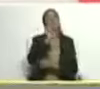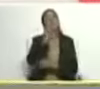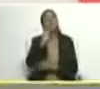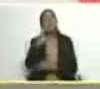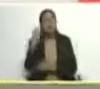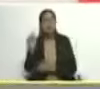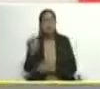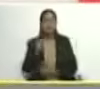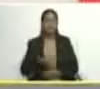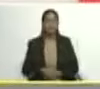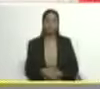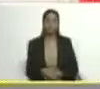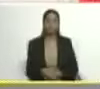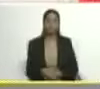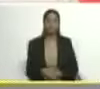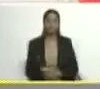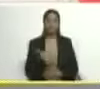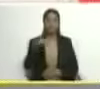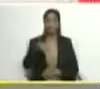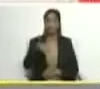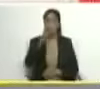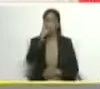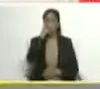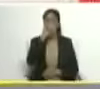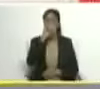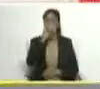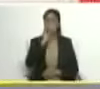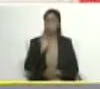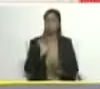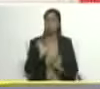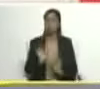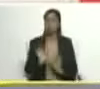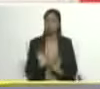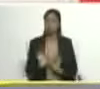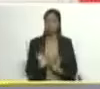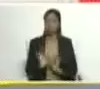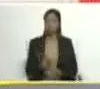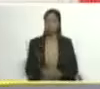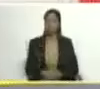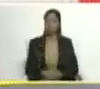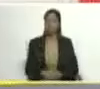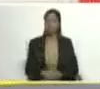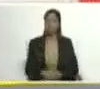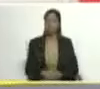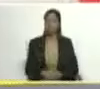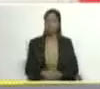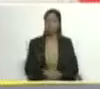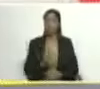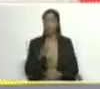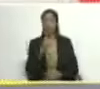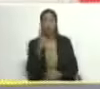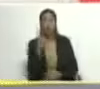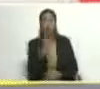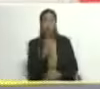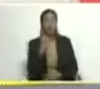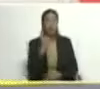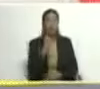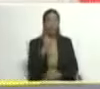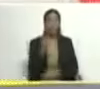porque este año, como recordábamos, no solo se cumplen 20 años del